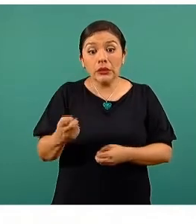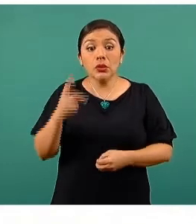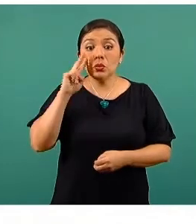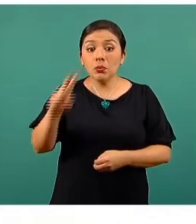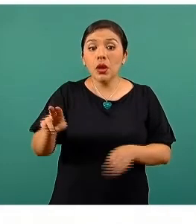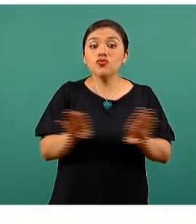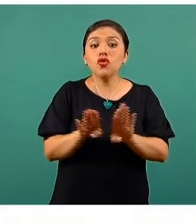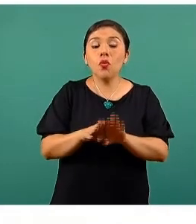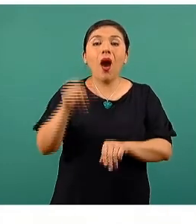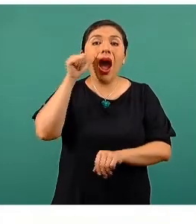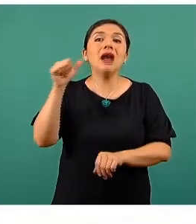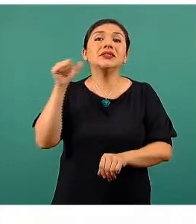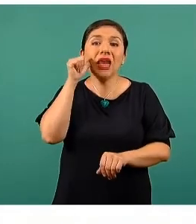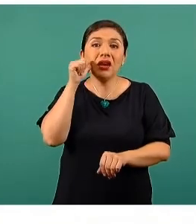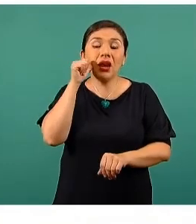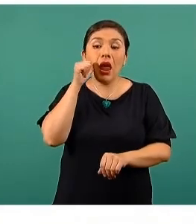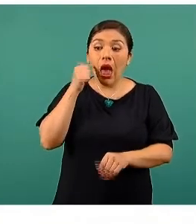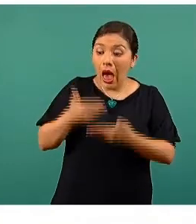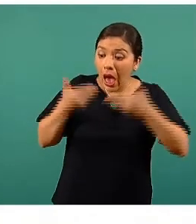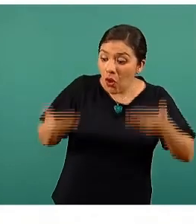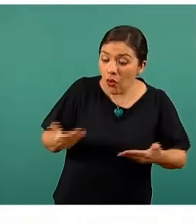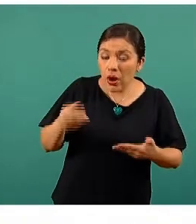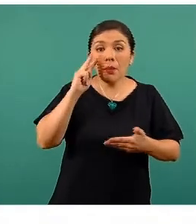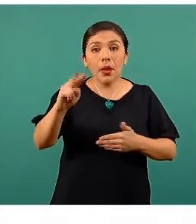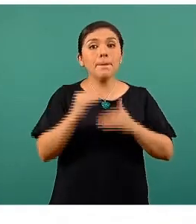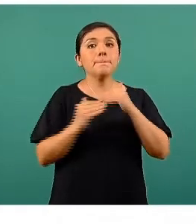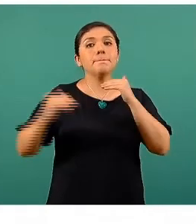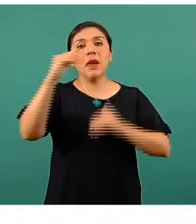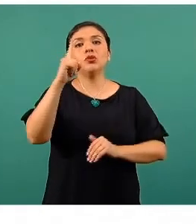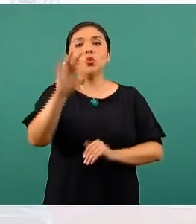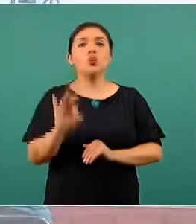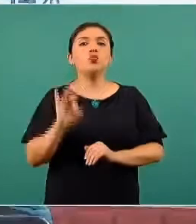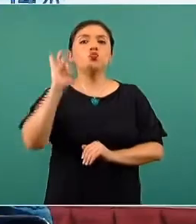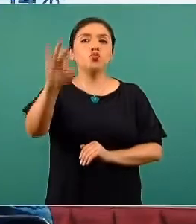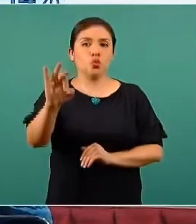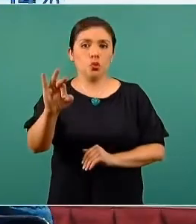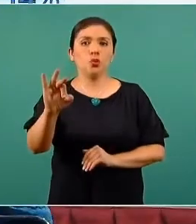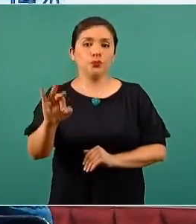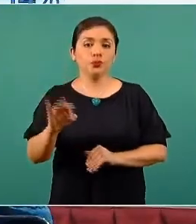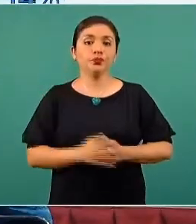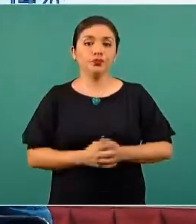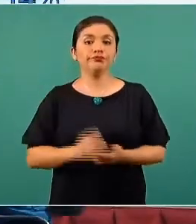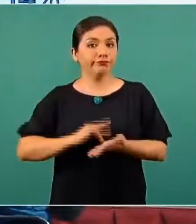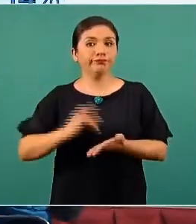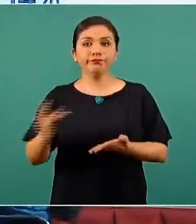con respecto al día de ayer, representa un incremento de un punto porcentual. Muchísimas gracias.